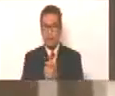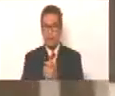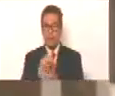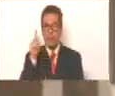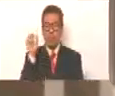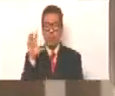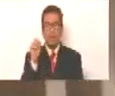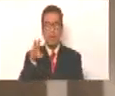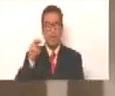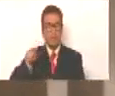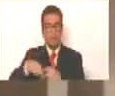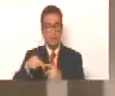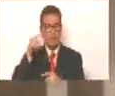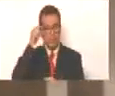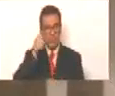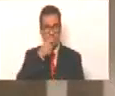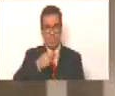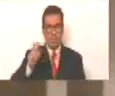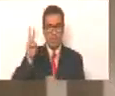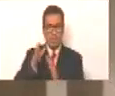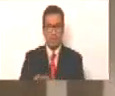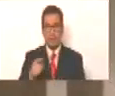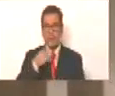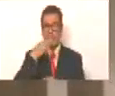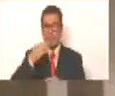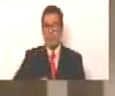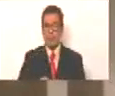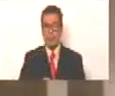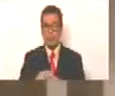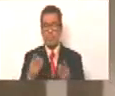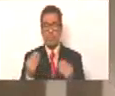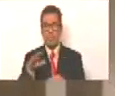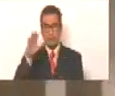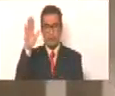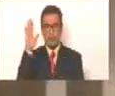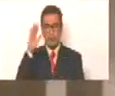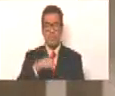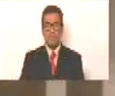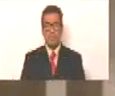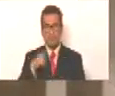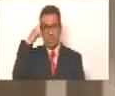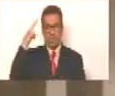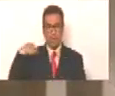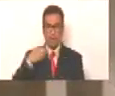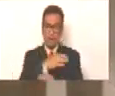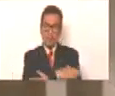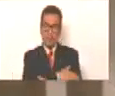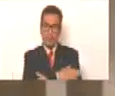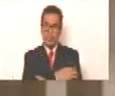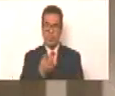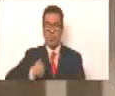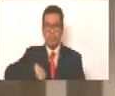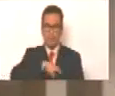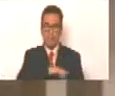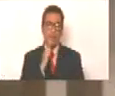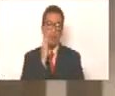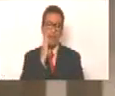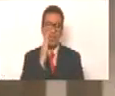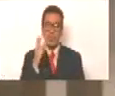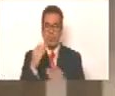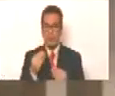de Venezuela. Yo, de verdad, tremendo compromiso honrar y felicitar a nuestra madre después de esa